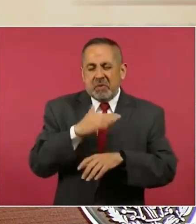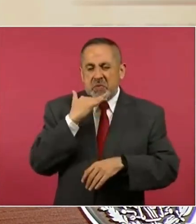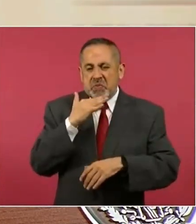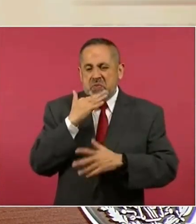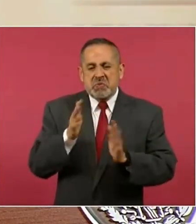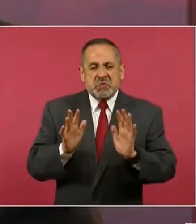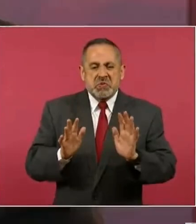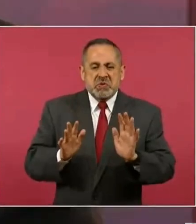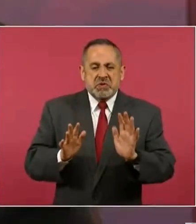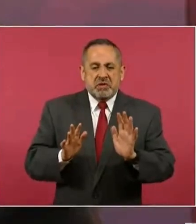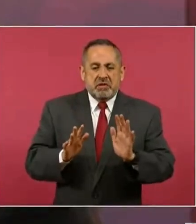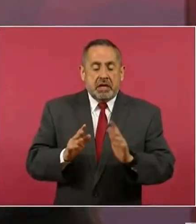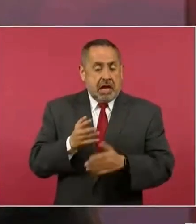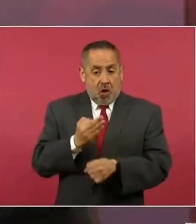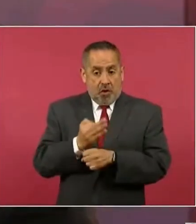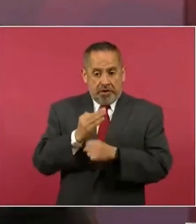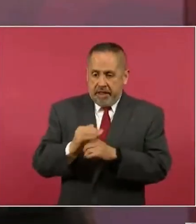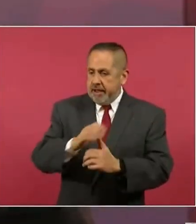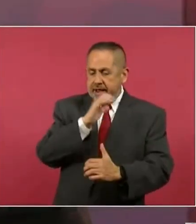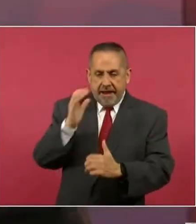Entonces ya no hay eso.